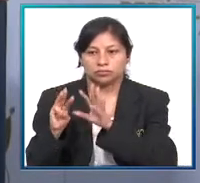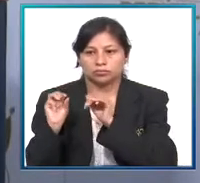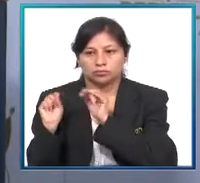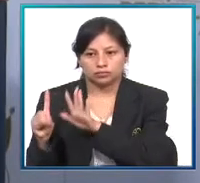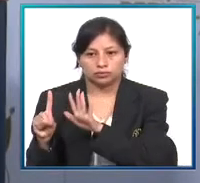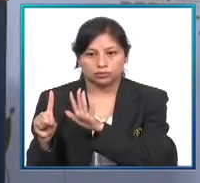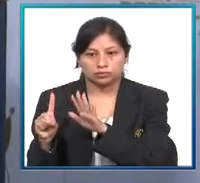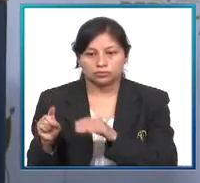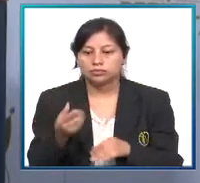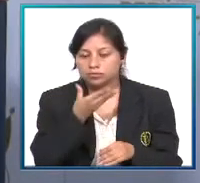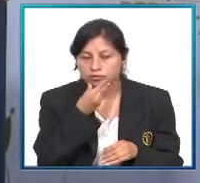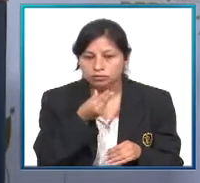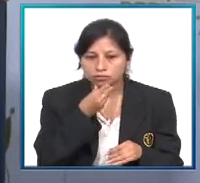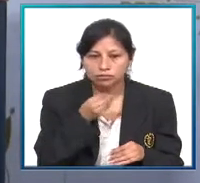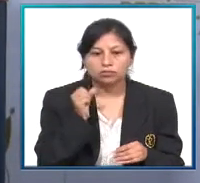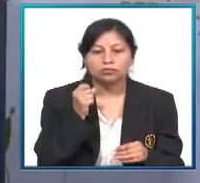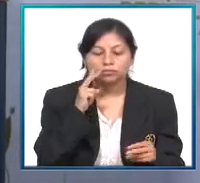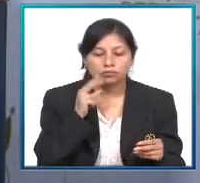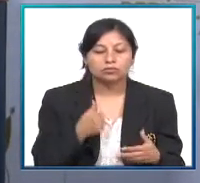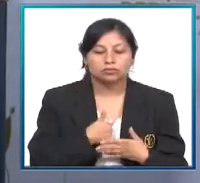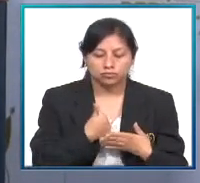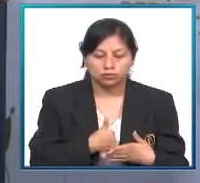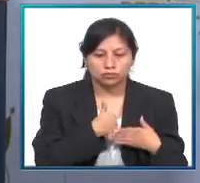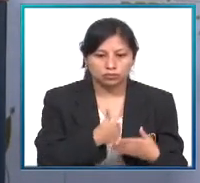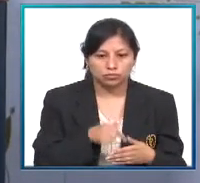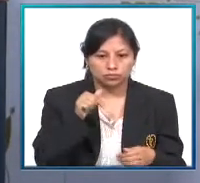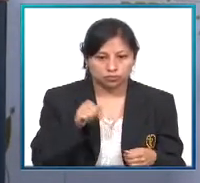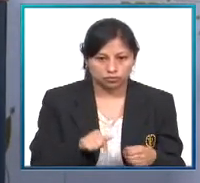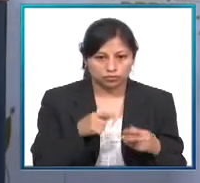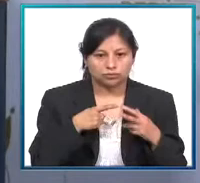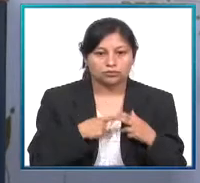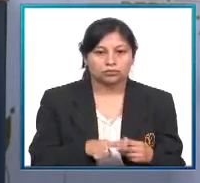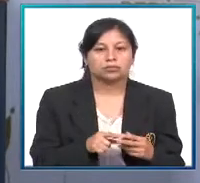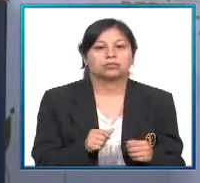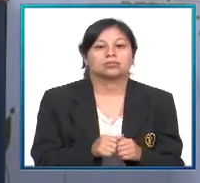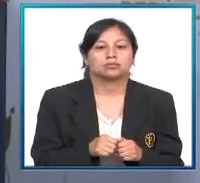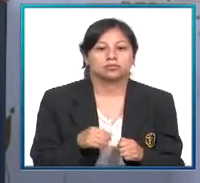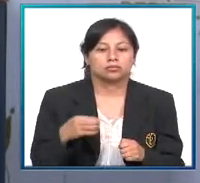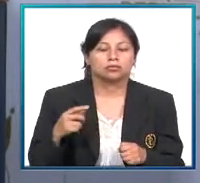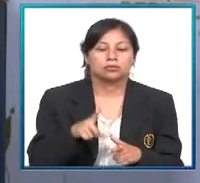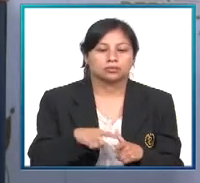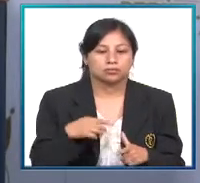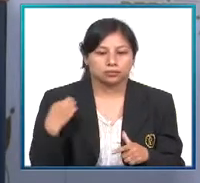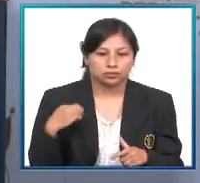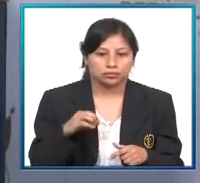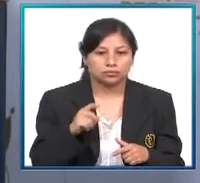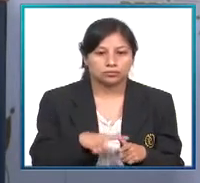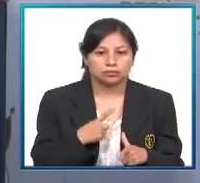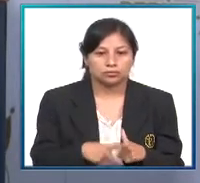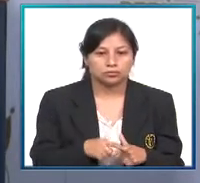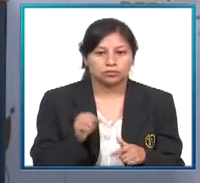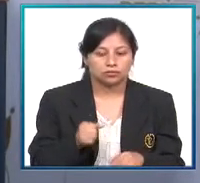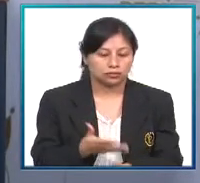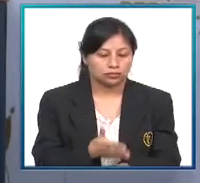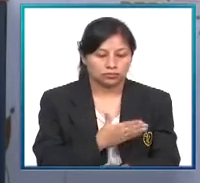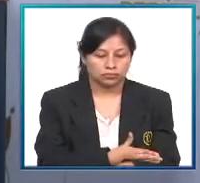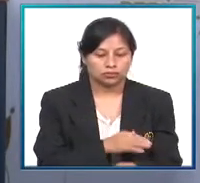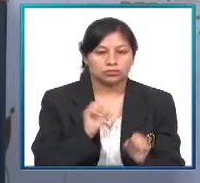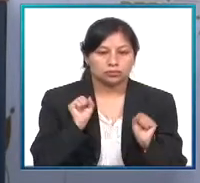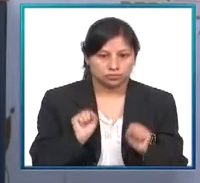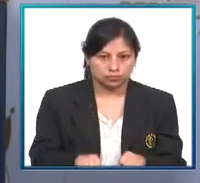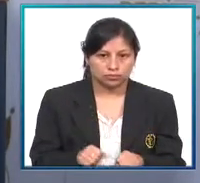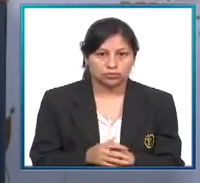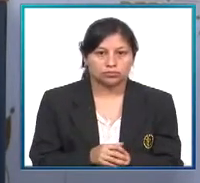105.486 jubilados que se van a ver beneficiados con esta iniciativa, para lo cual esperamos que lo antes posible pueda